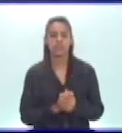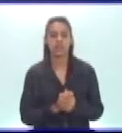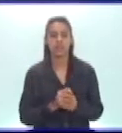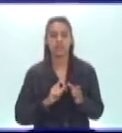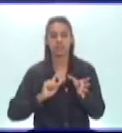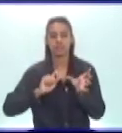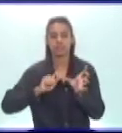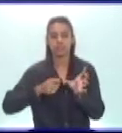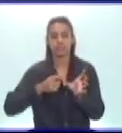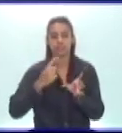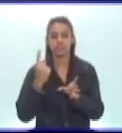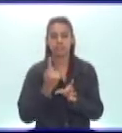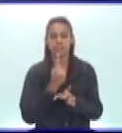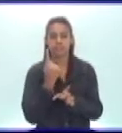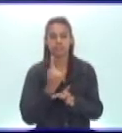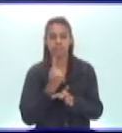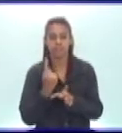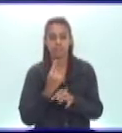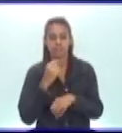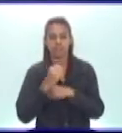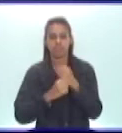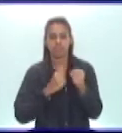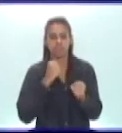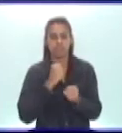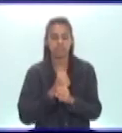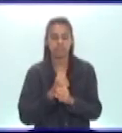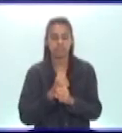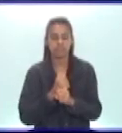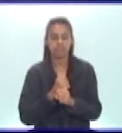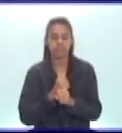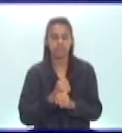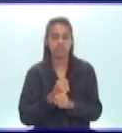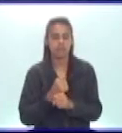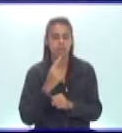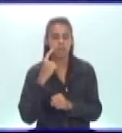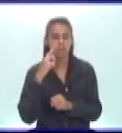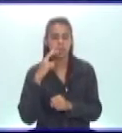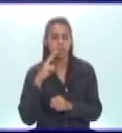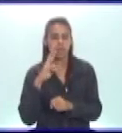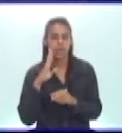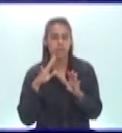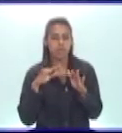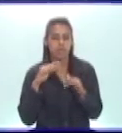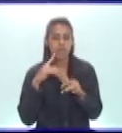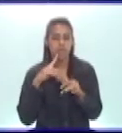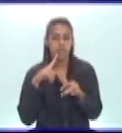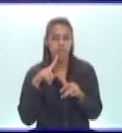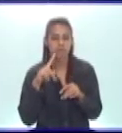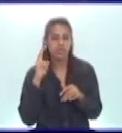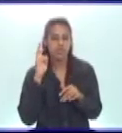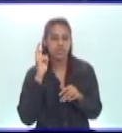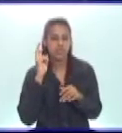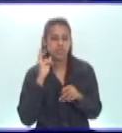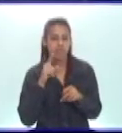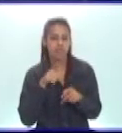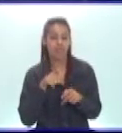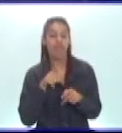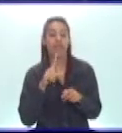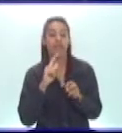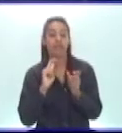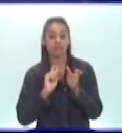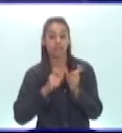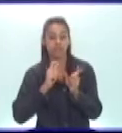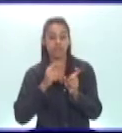batidora en el momento de su uso. Hay que enseñar al niño a detectar, a identificar estos sonidos. La olla